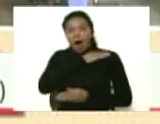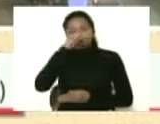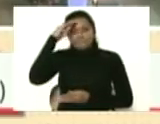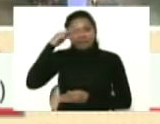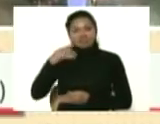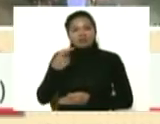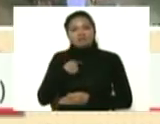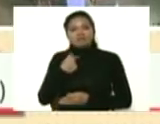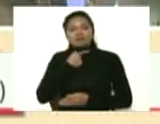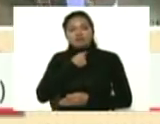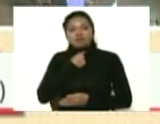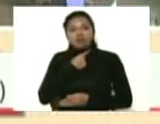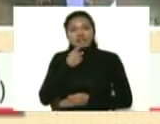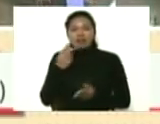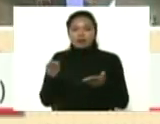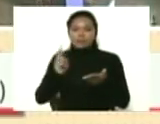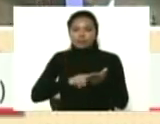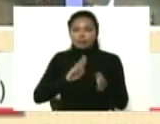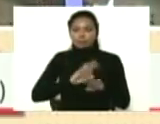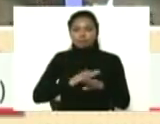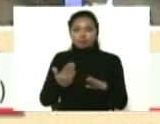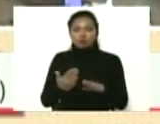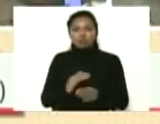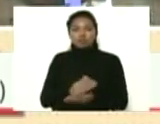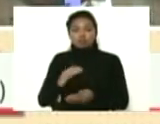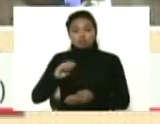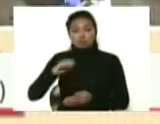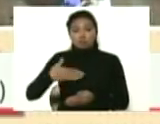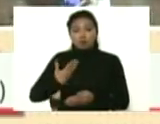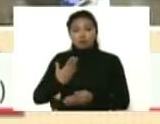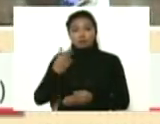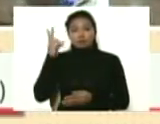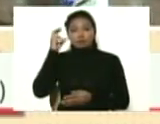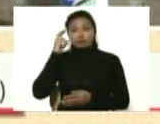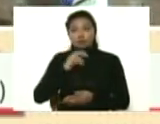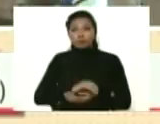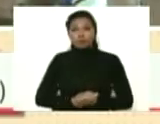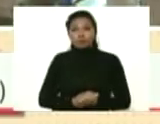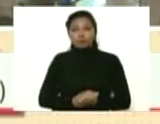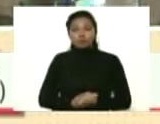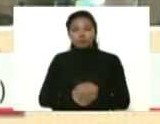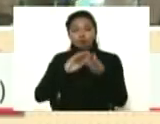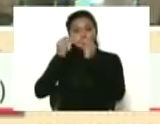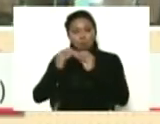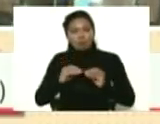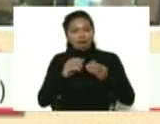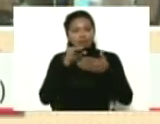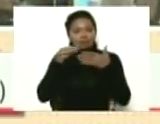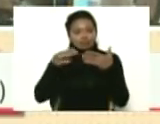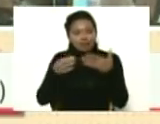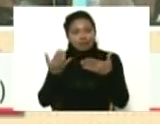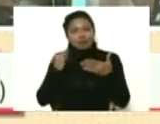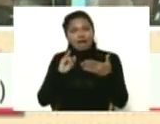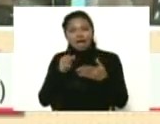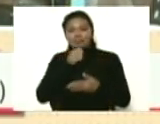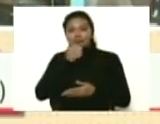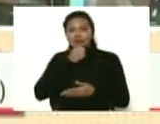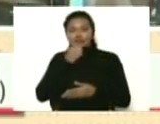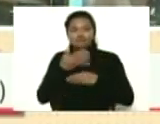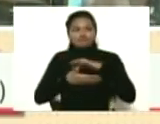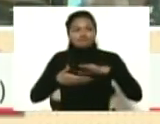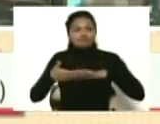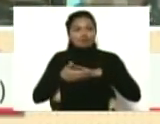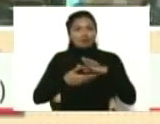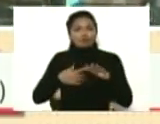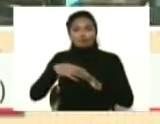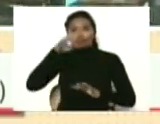me gustaría que él lo repitiera, si me puede escuchar y pudieran corregir los detalles técnicos del micrófono. Yo